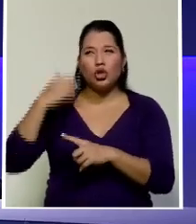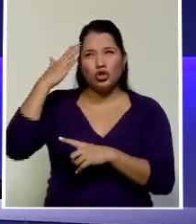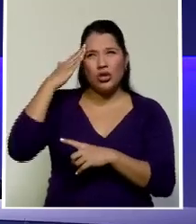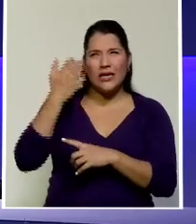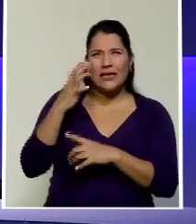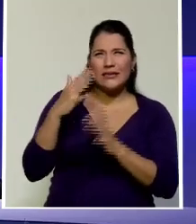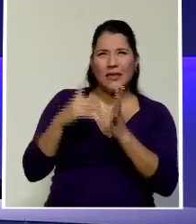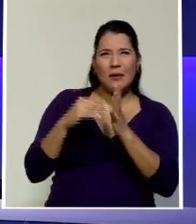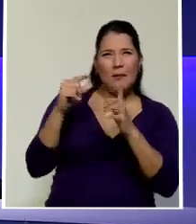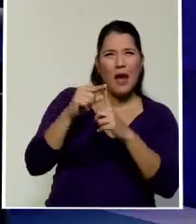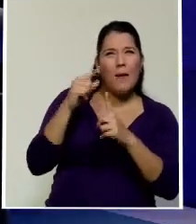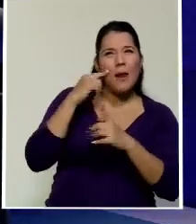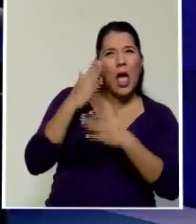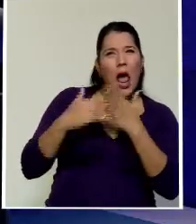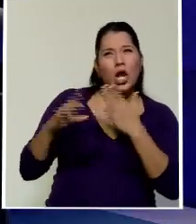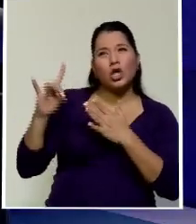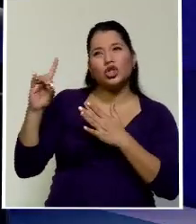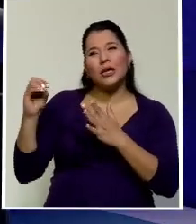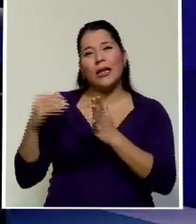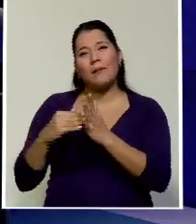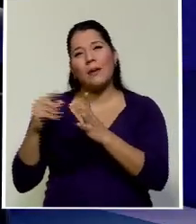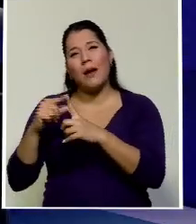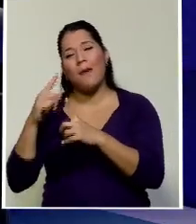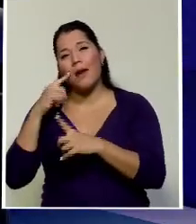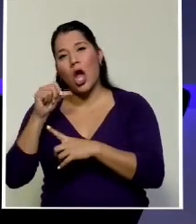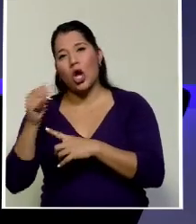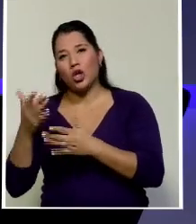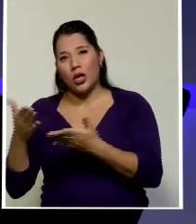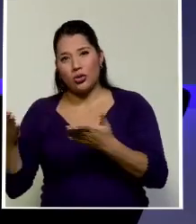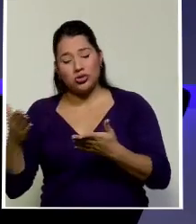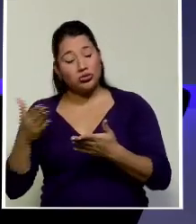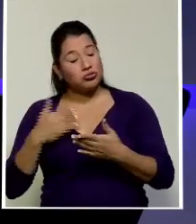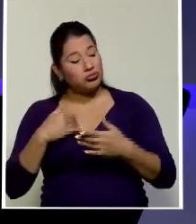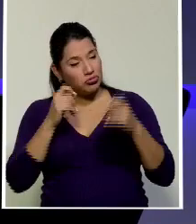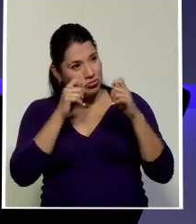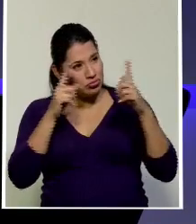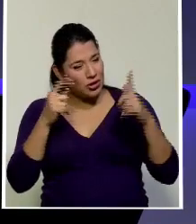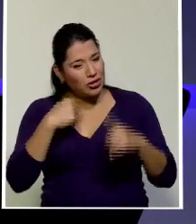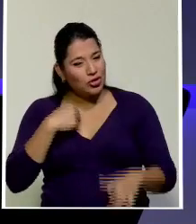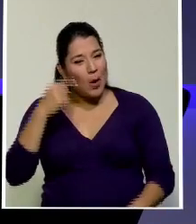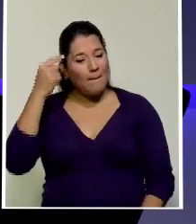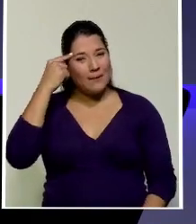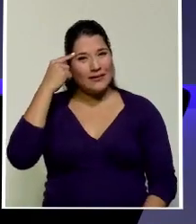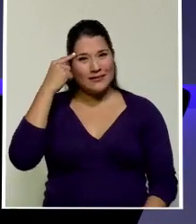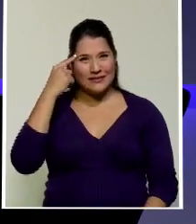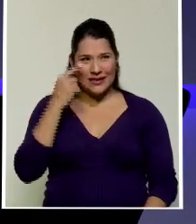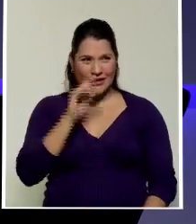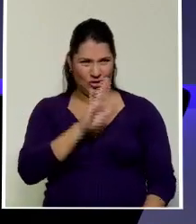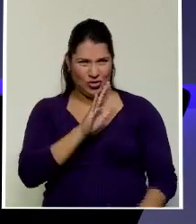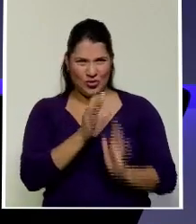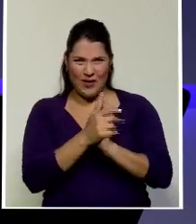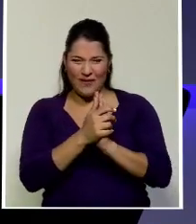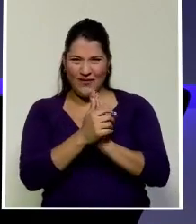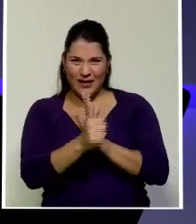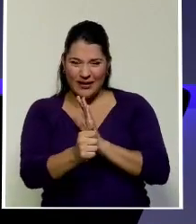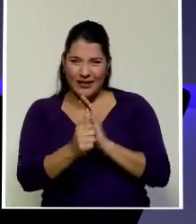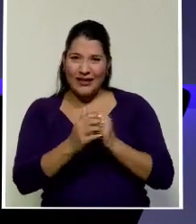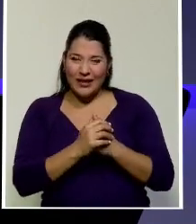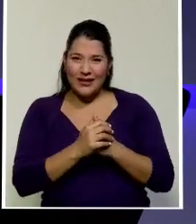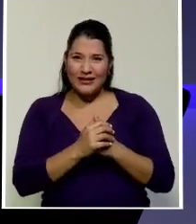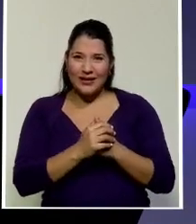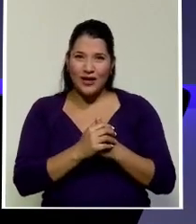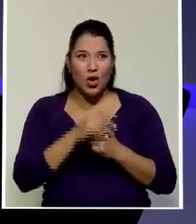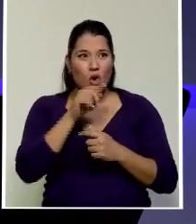para Qué otra, impresionante 50,000 para porque otra. estaba pensando en una noción, en una destreza en eso que decís, que es